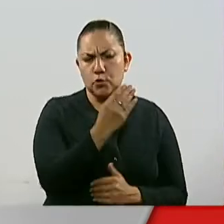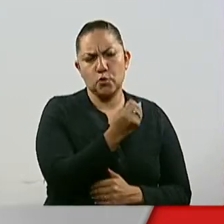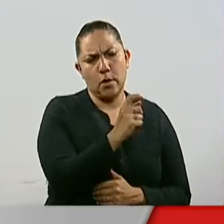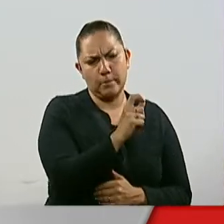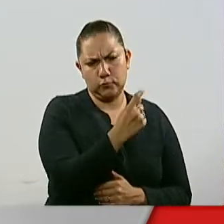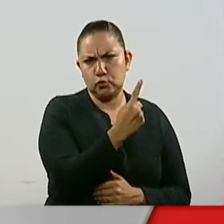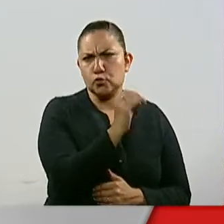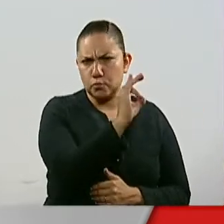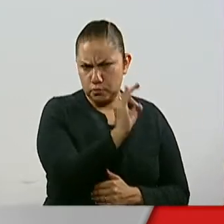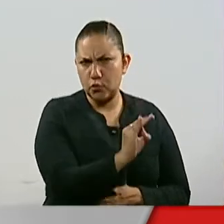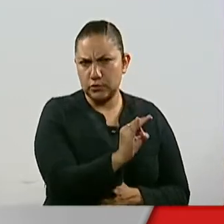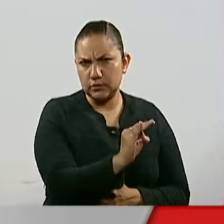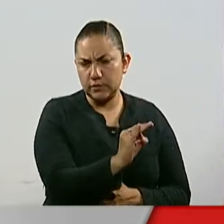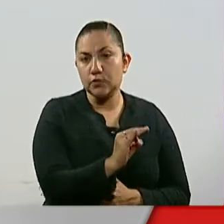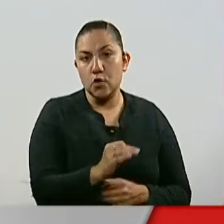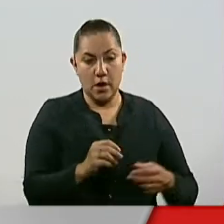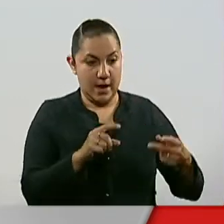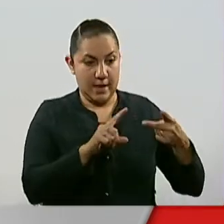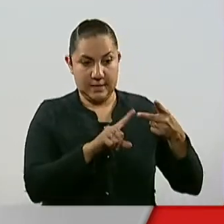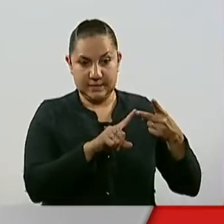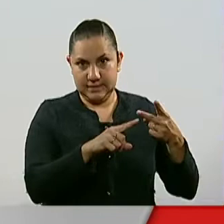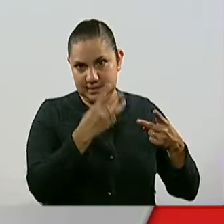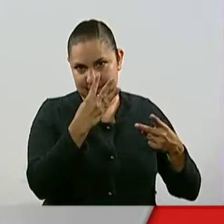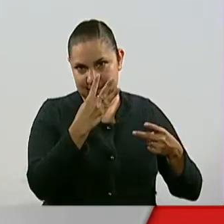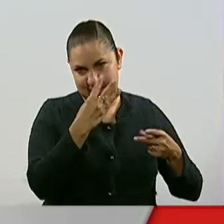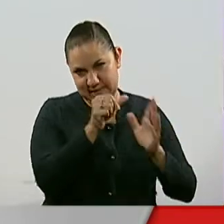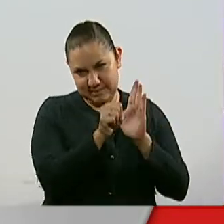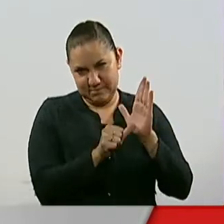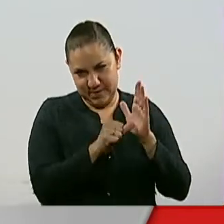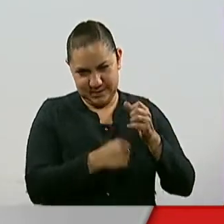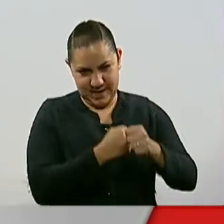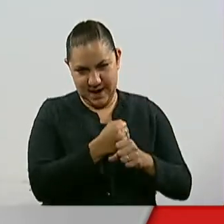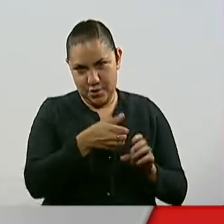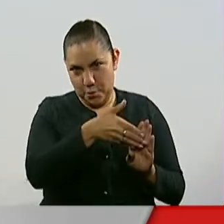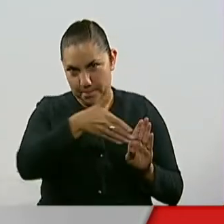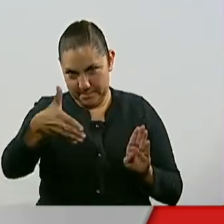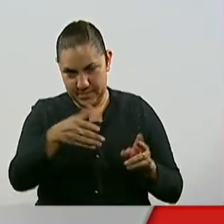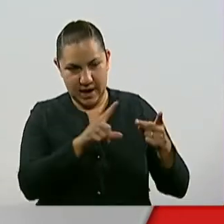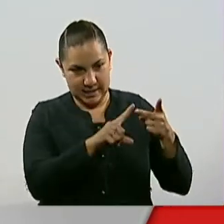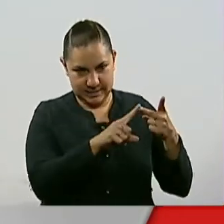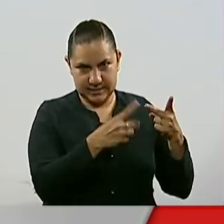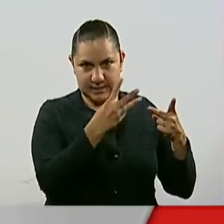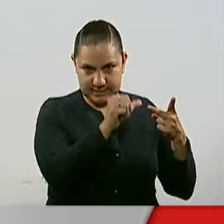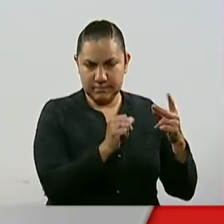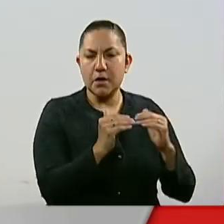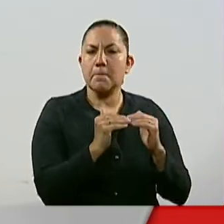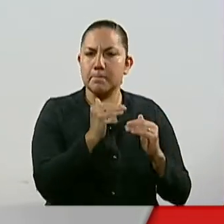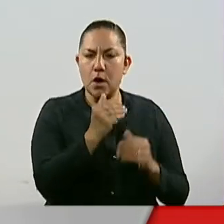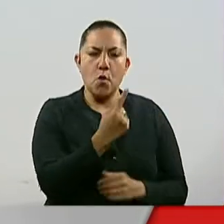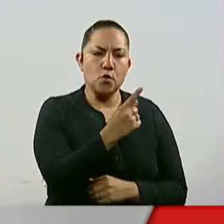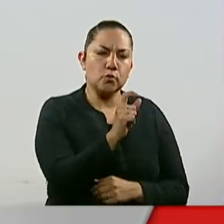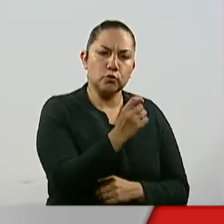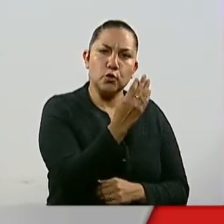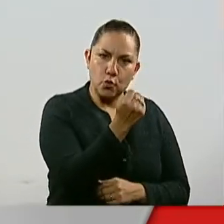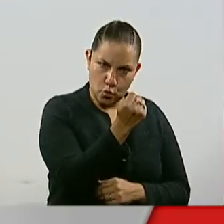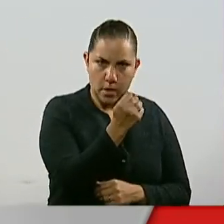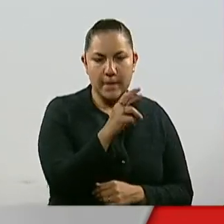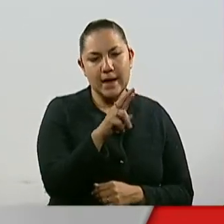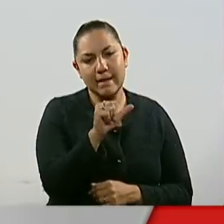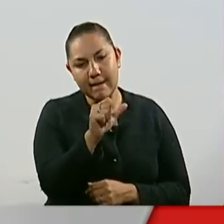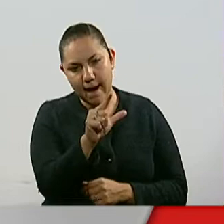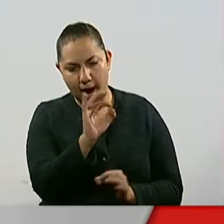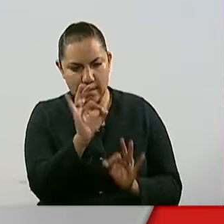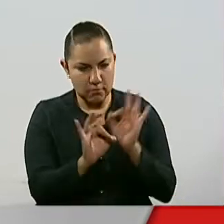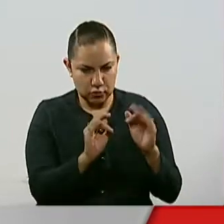el segundo trimestre del año y este ascendió a 1.9 en términos reales y que